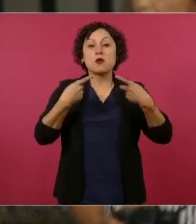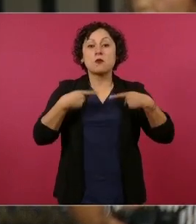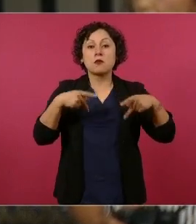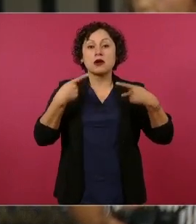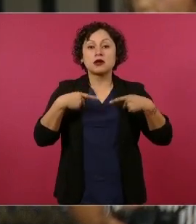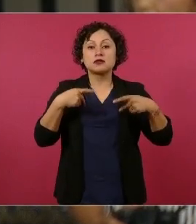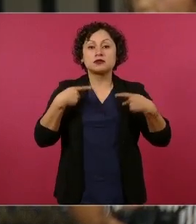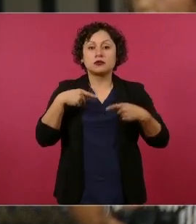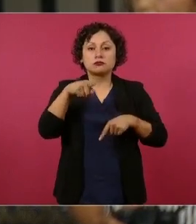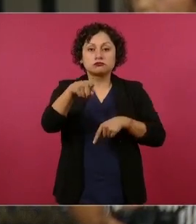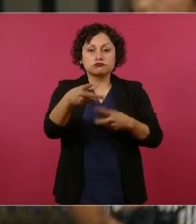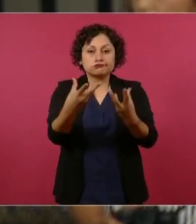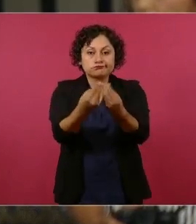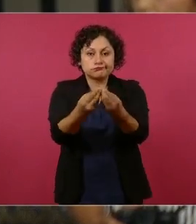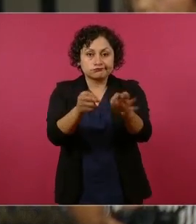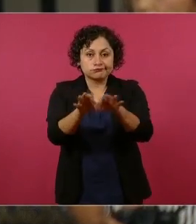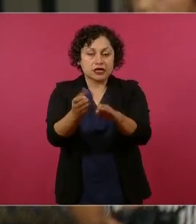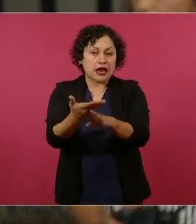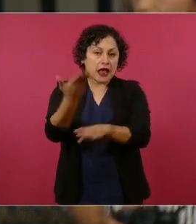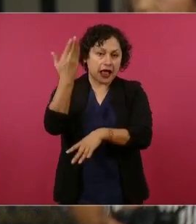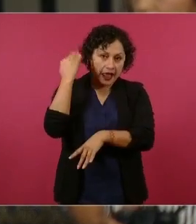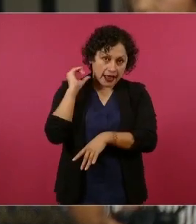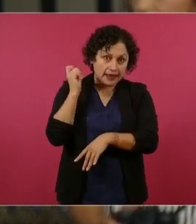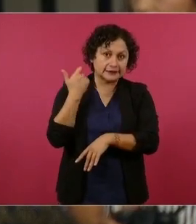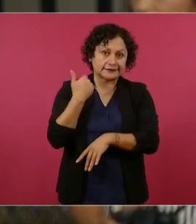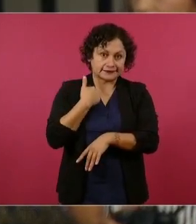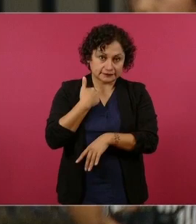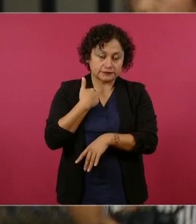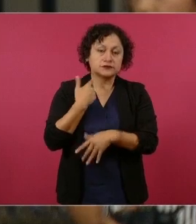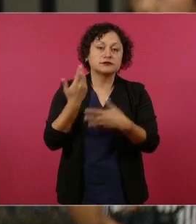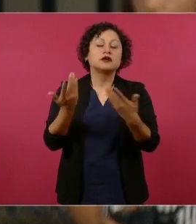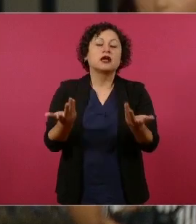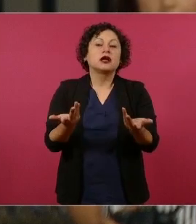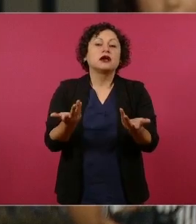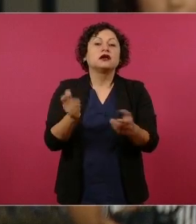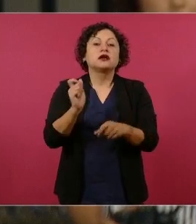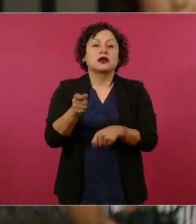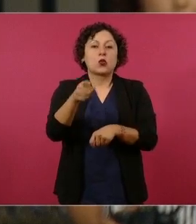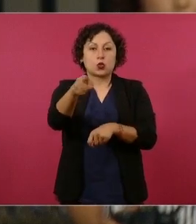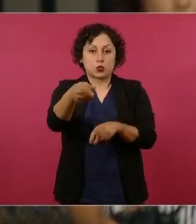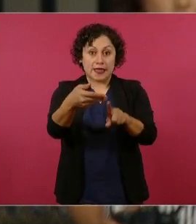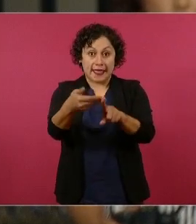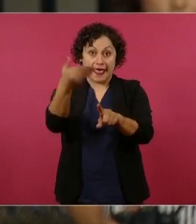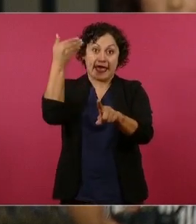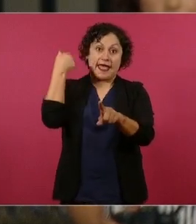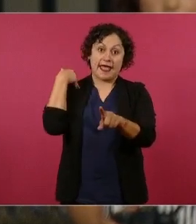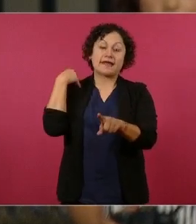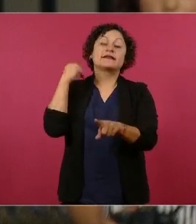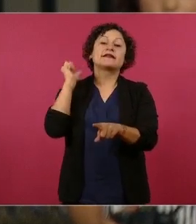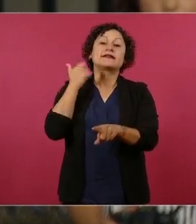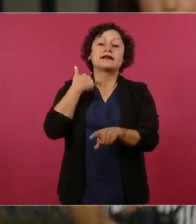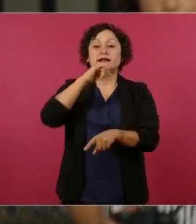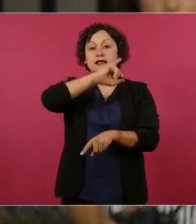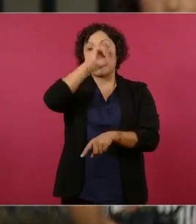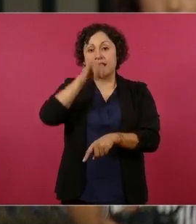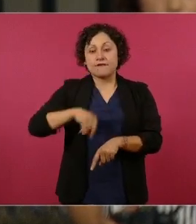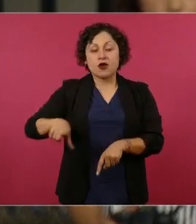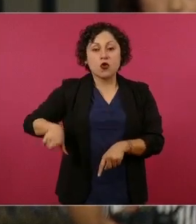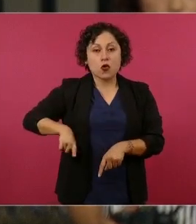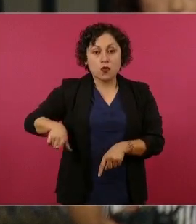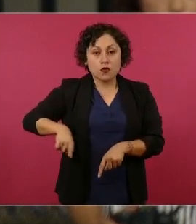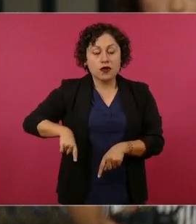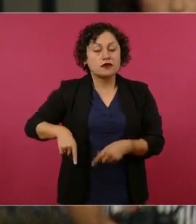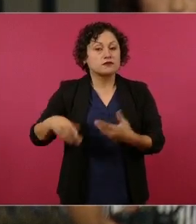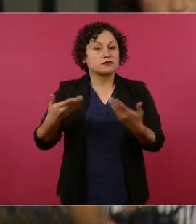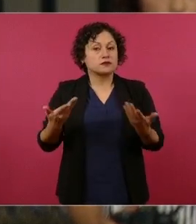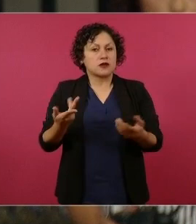parte de su equipo de trabajo, no solamente en este gobierno federal, sino también desde que fue jefe de gobierno. Pero llama la atención que no